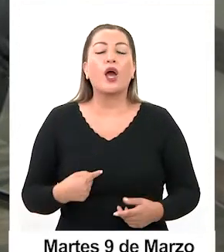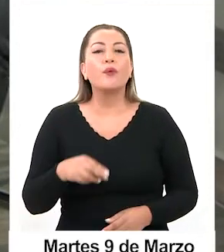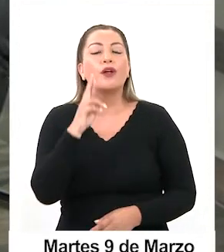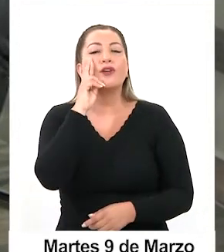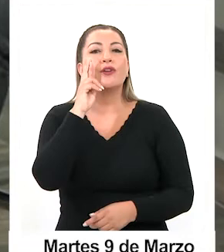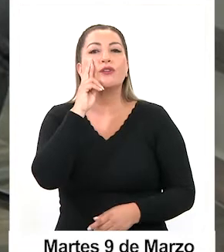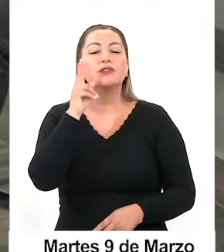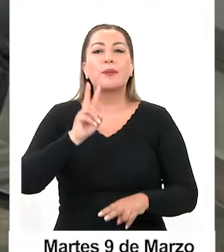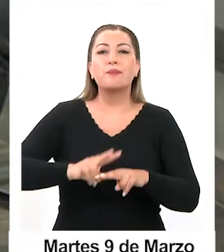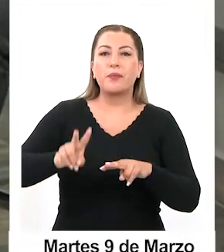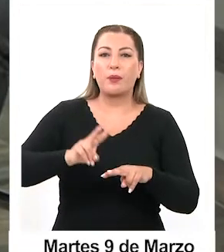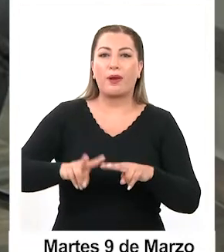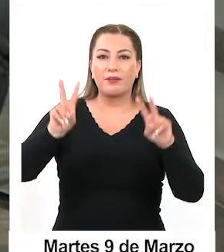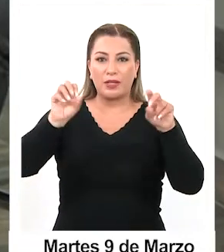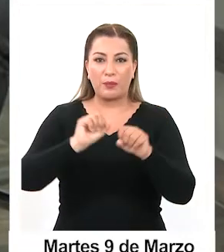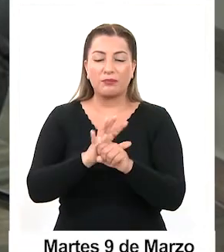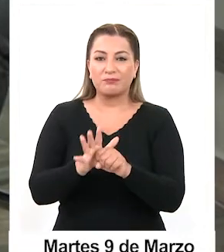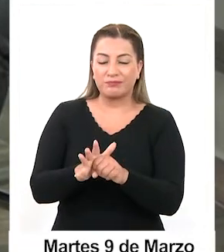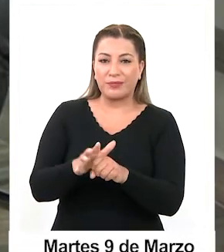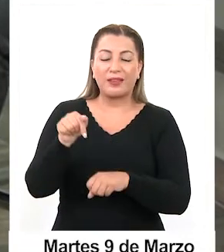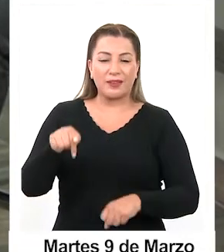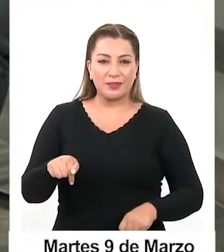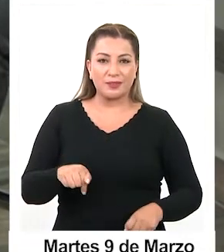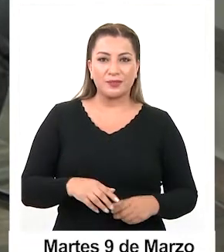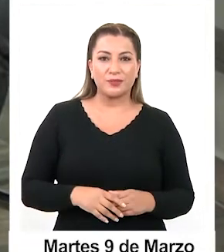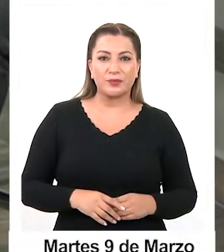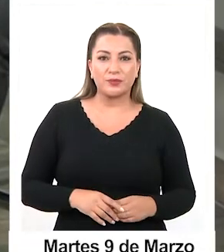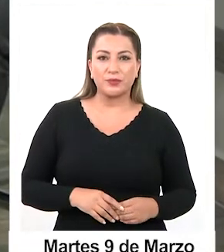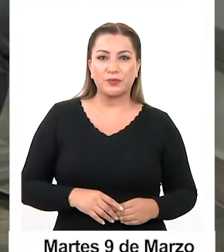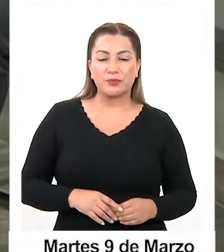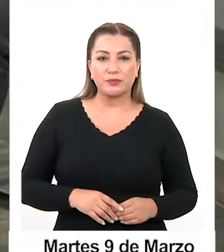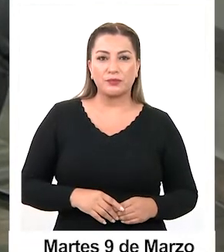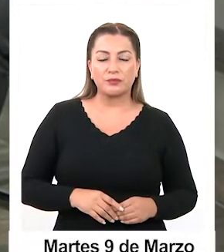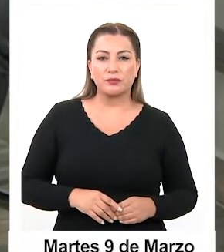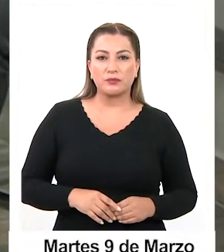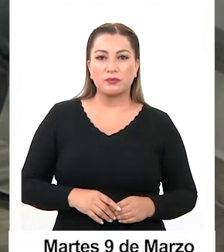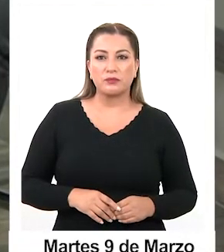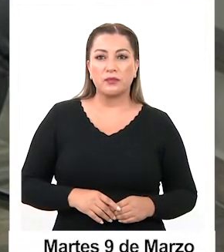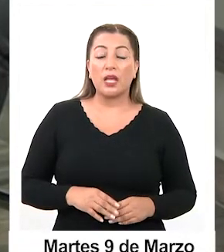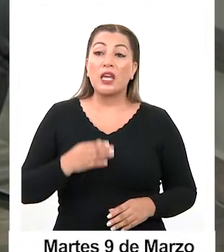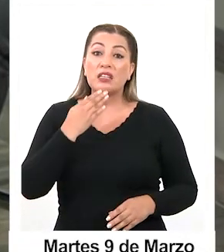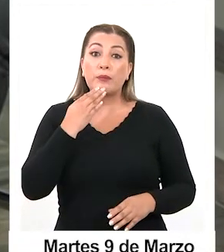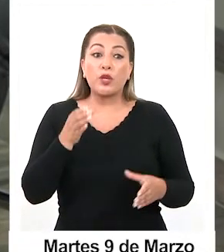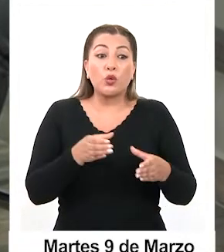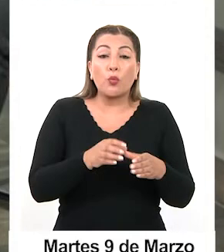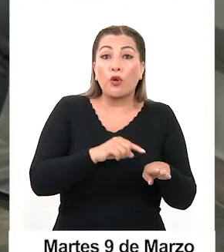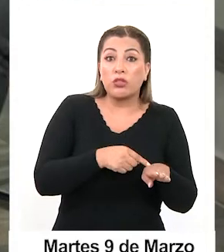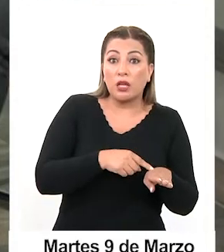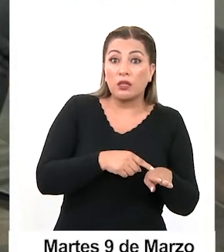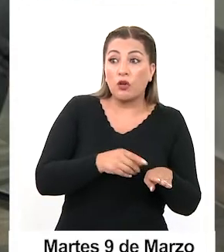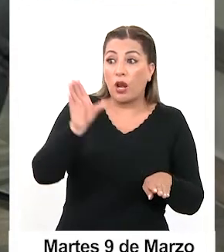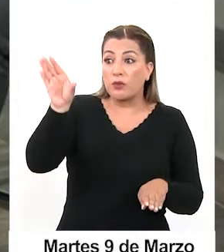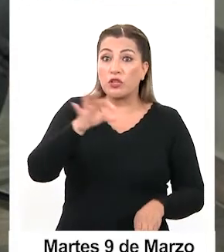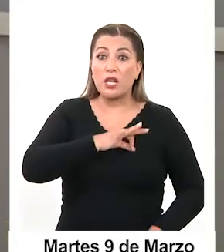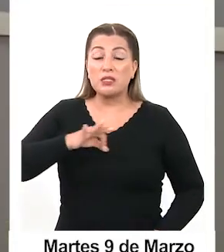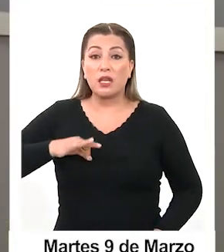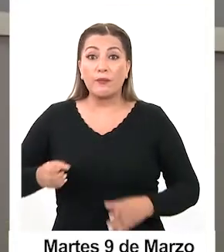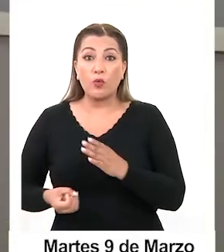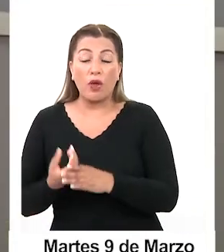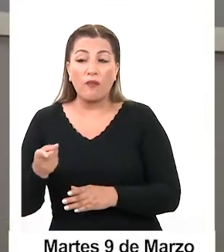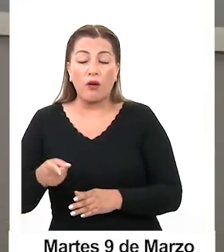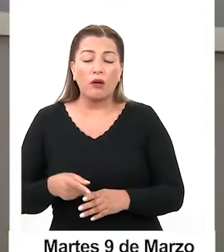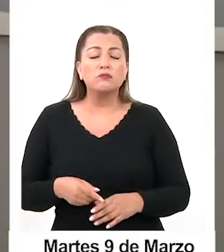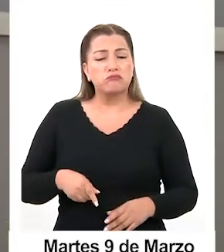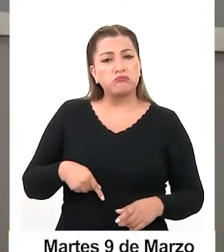cómo ha preparado, digamos, la pandemia. Y desde esa perspectiva, dejarse asesorar por los equipos técnicos, que son equipos de alta trayectoria, que no